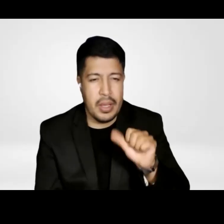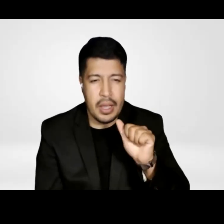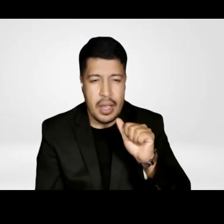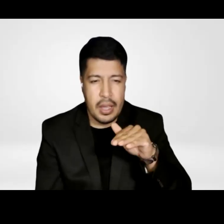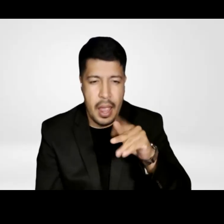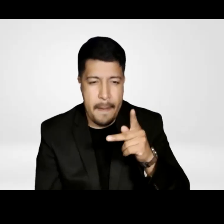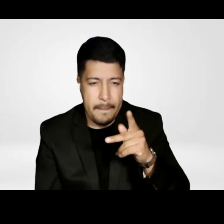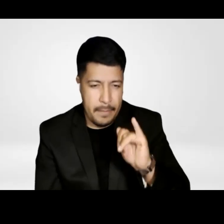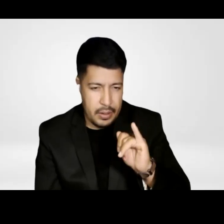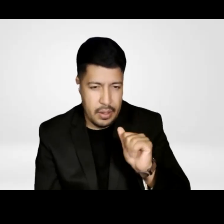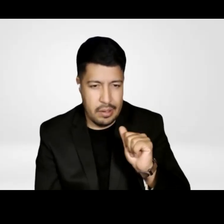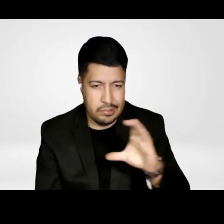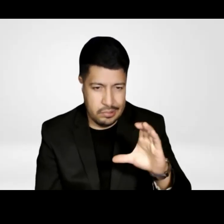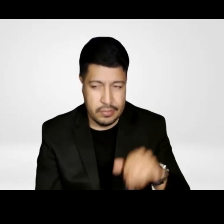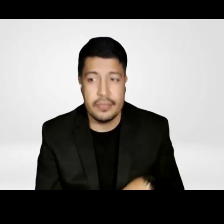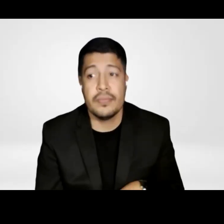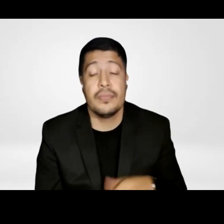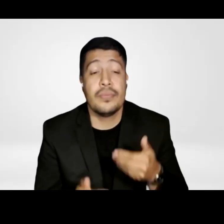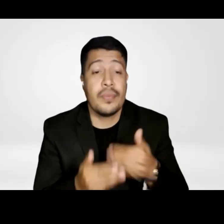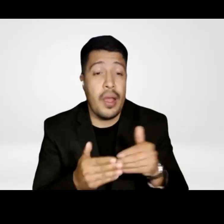Actualmente la doctora Mara